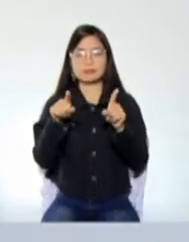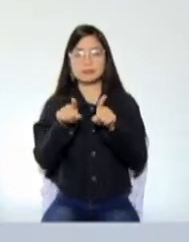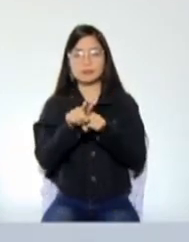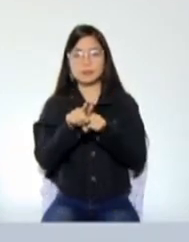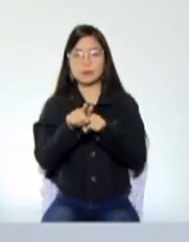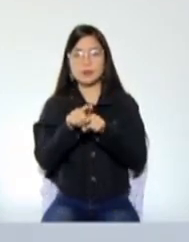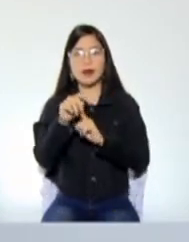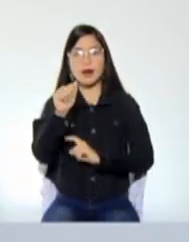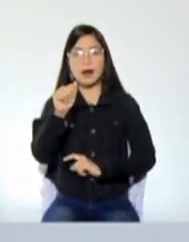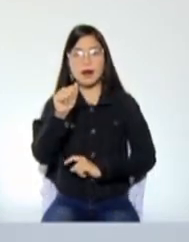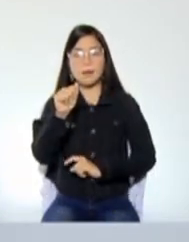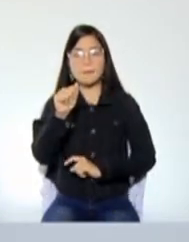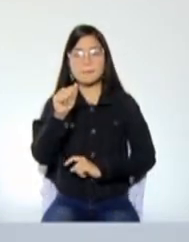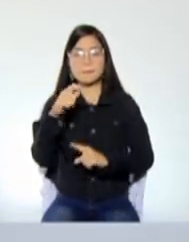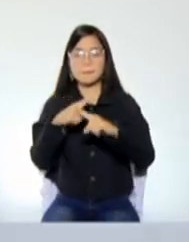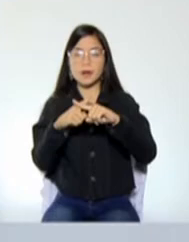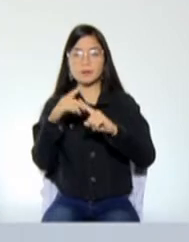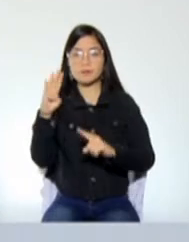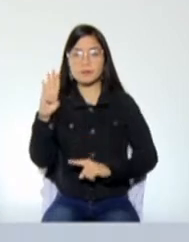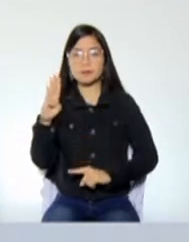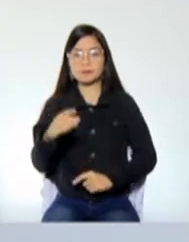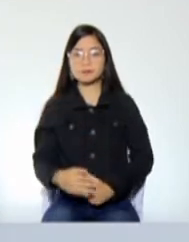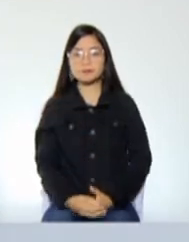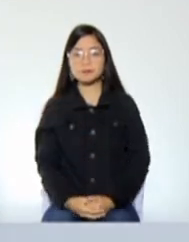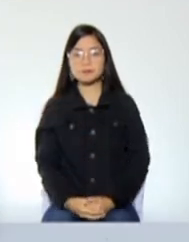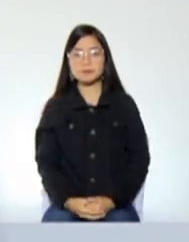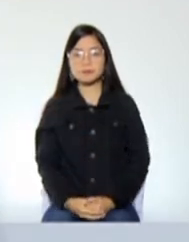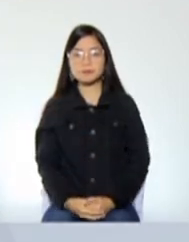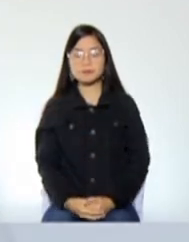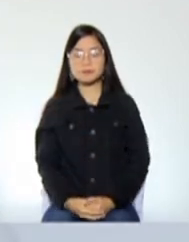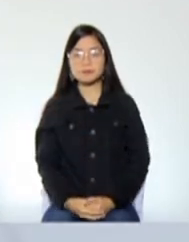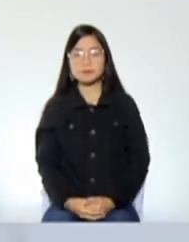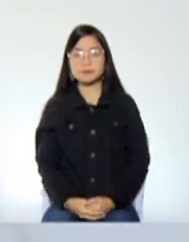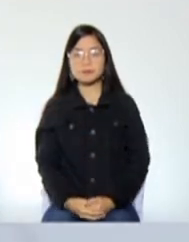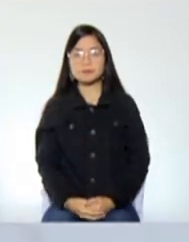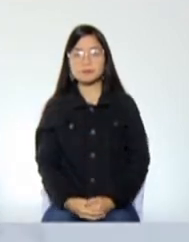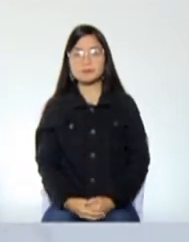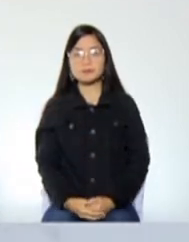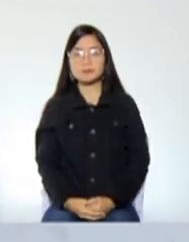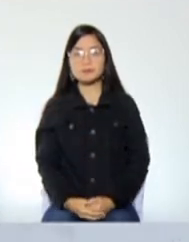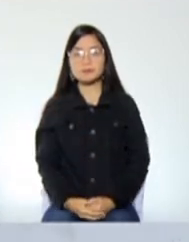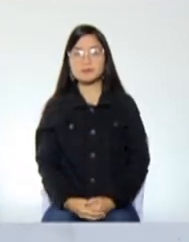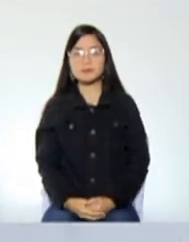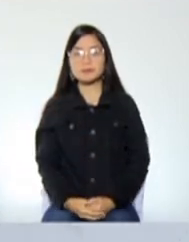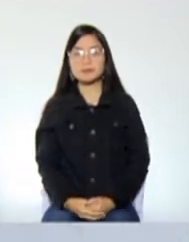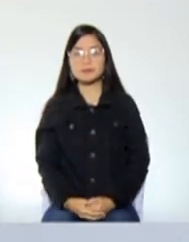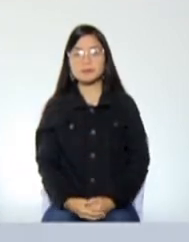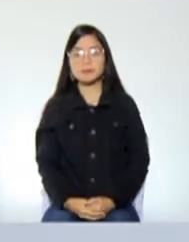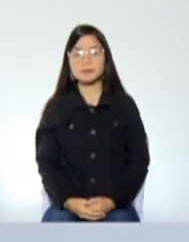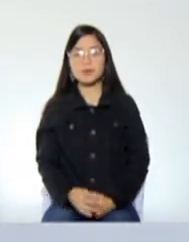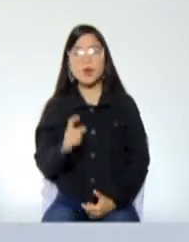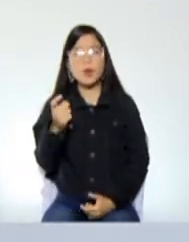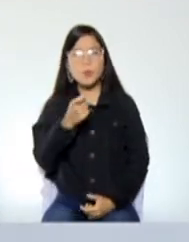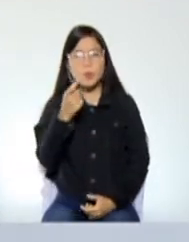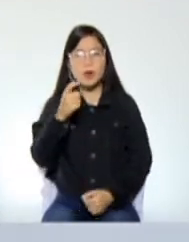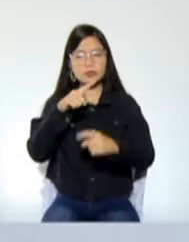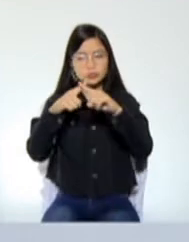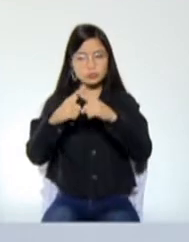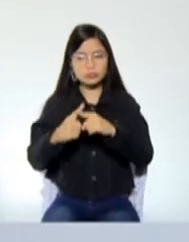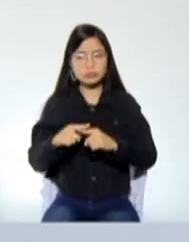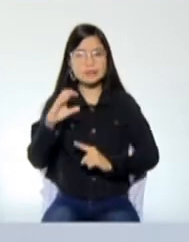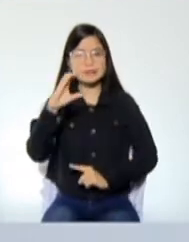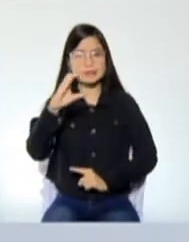observamos que nosotros estamos buscando es AC, no C al cuadrado. Entonces, este 2 que tenemos